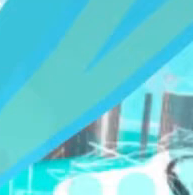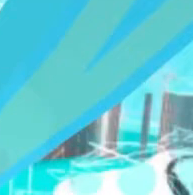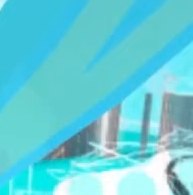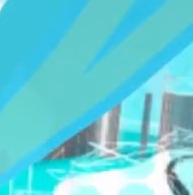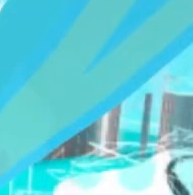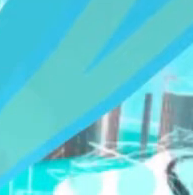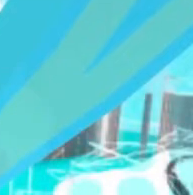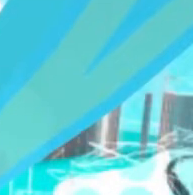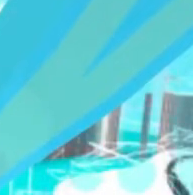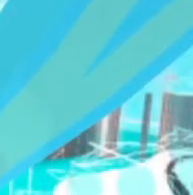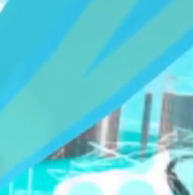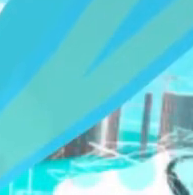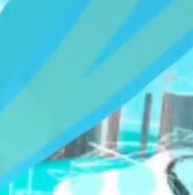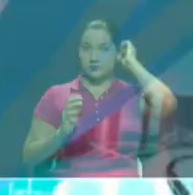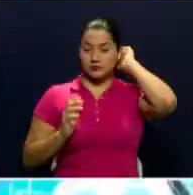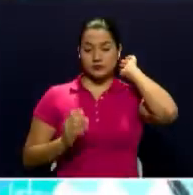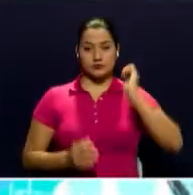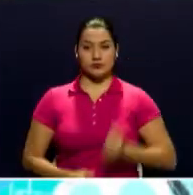en 4.5%.